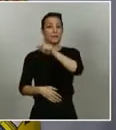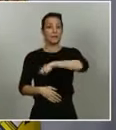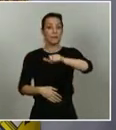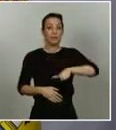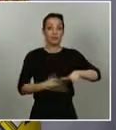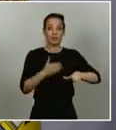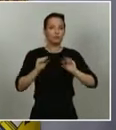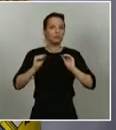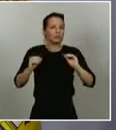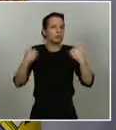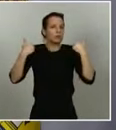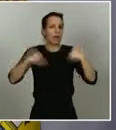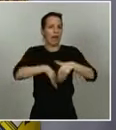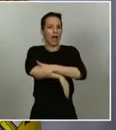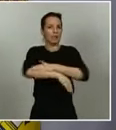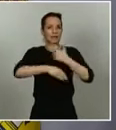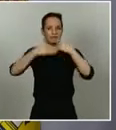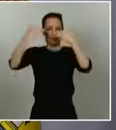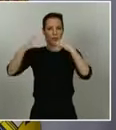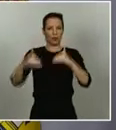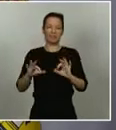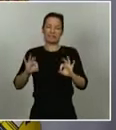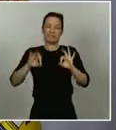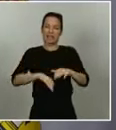responsabilidades en la Administración, especialmente en la Administración sanitaria,